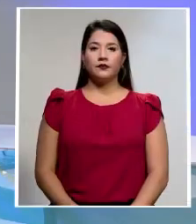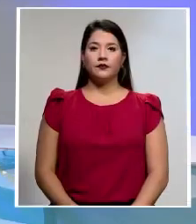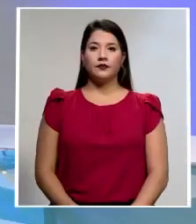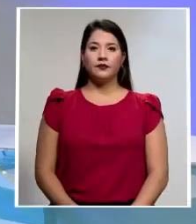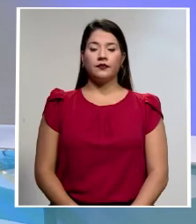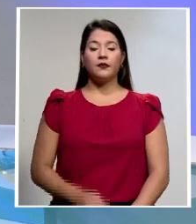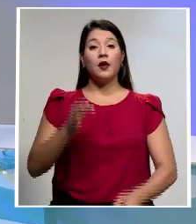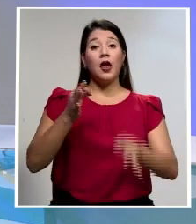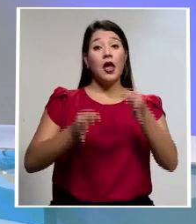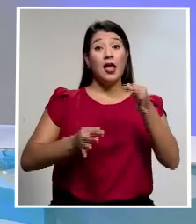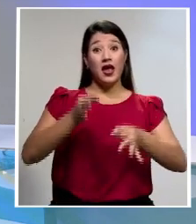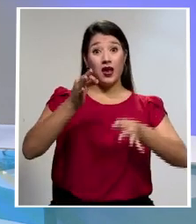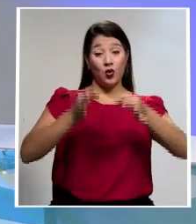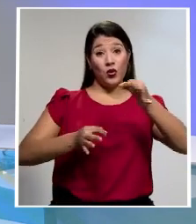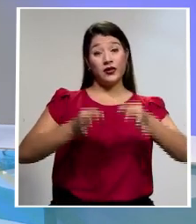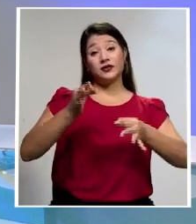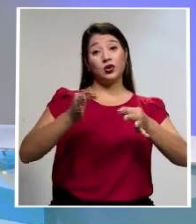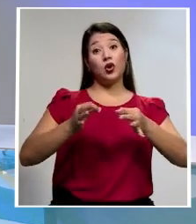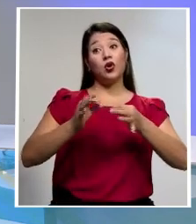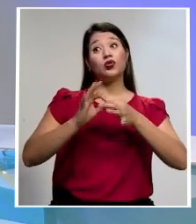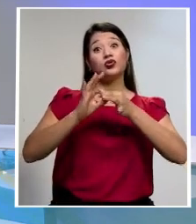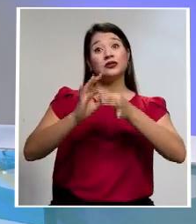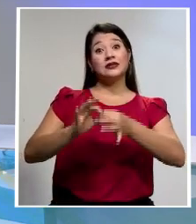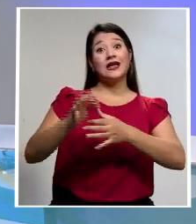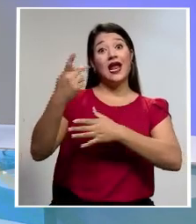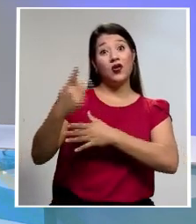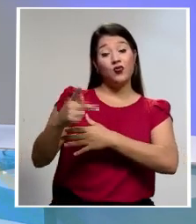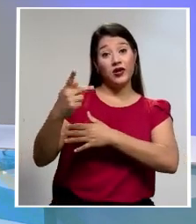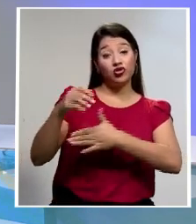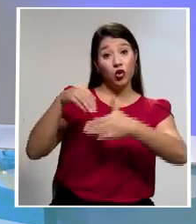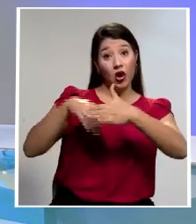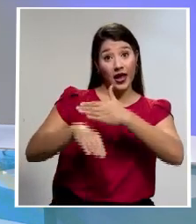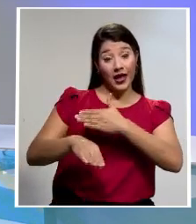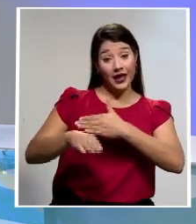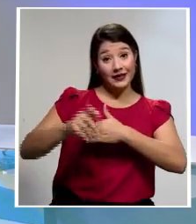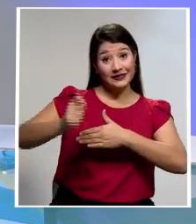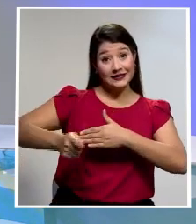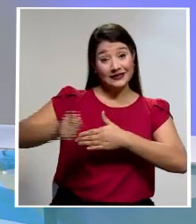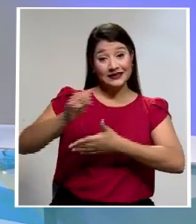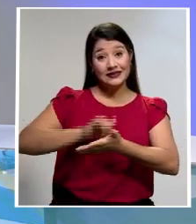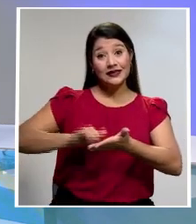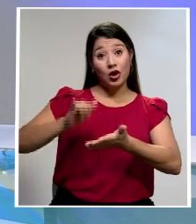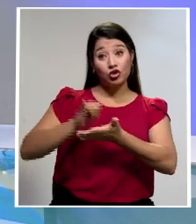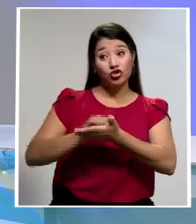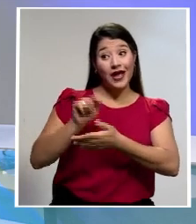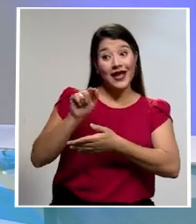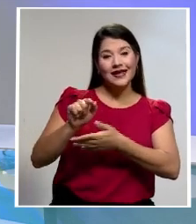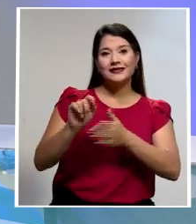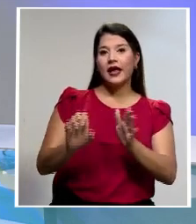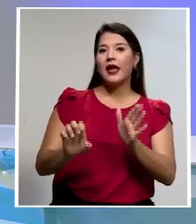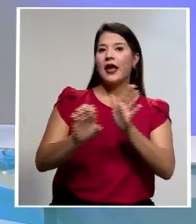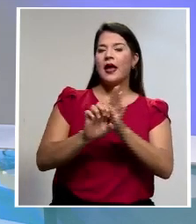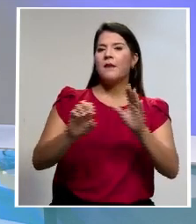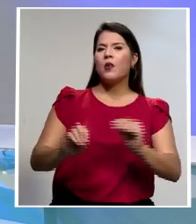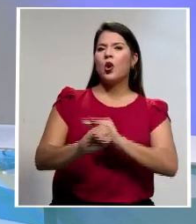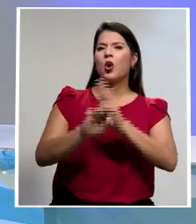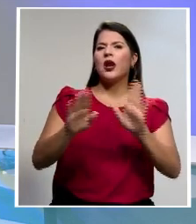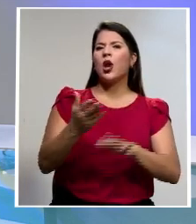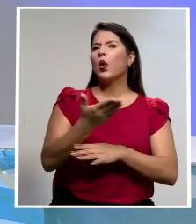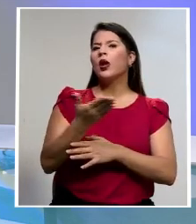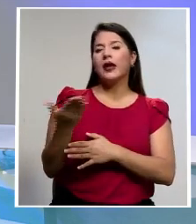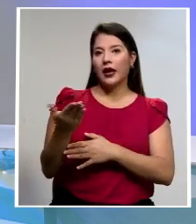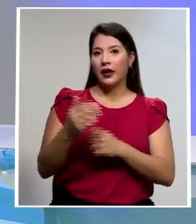El juicio de alto riesgo que se desarrolla en los tribunales de San José es el claro ejemplo de la necesidad